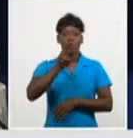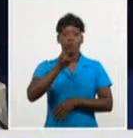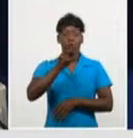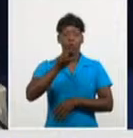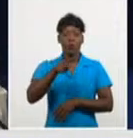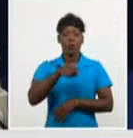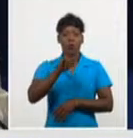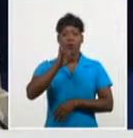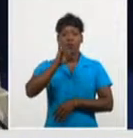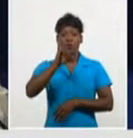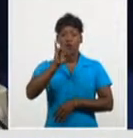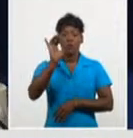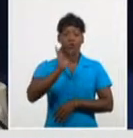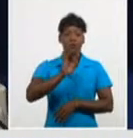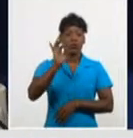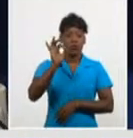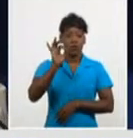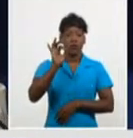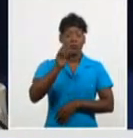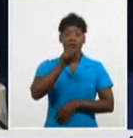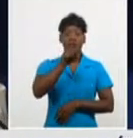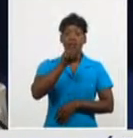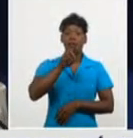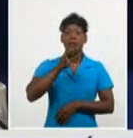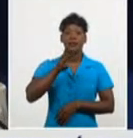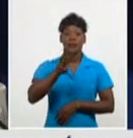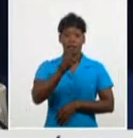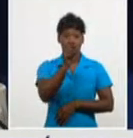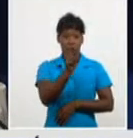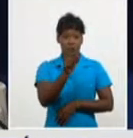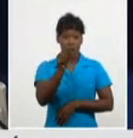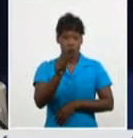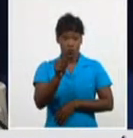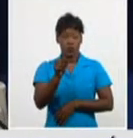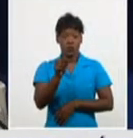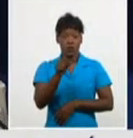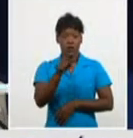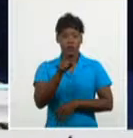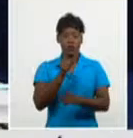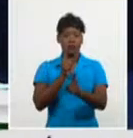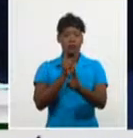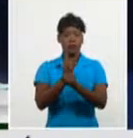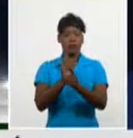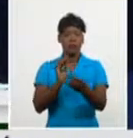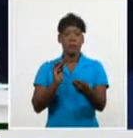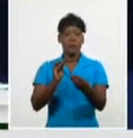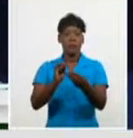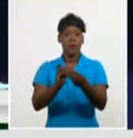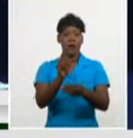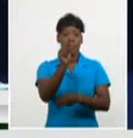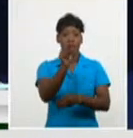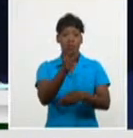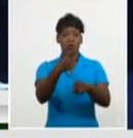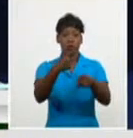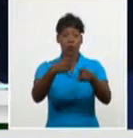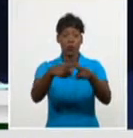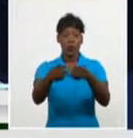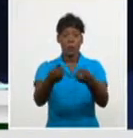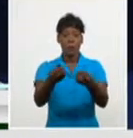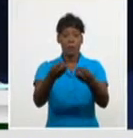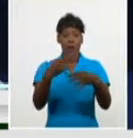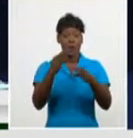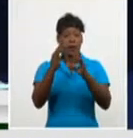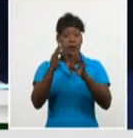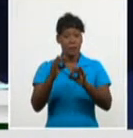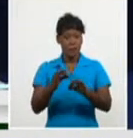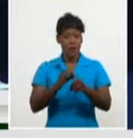13 de estos 14 casos son contactos de casos confirmados ya, fundamental grupo